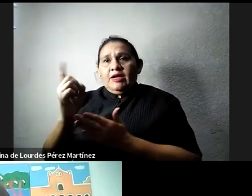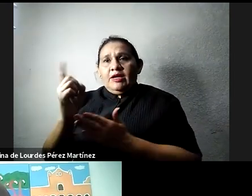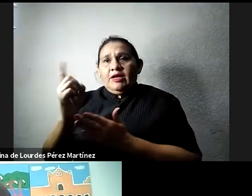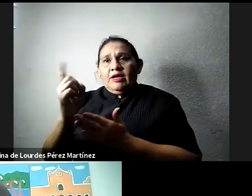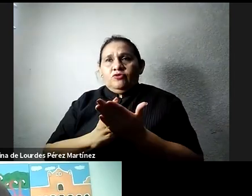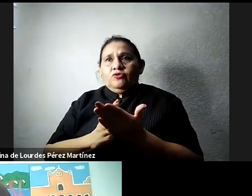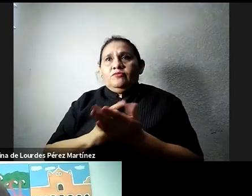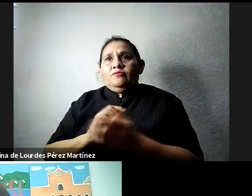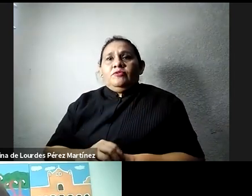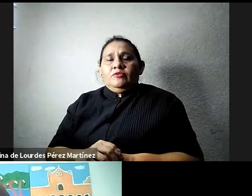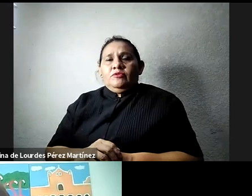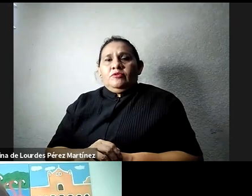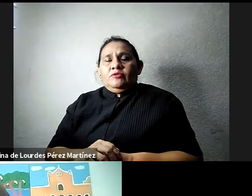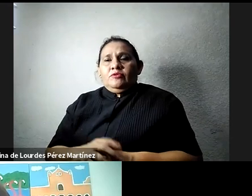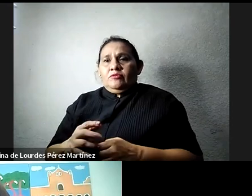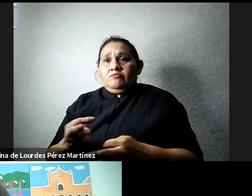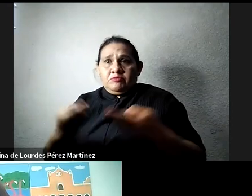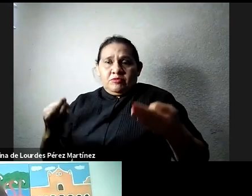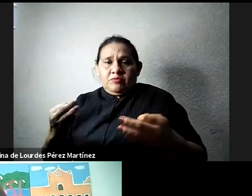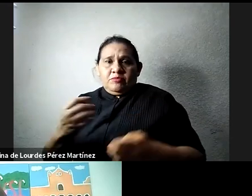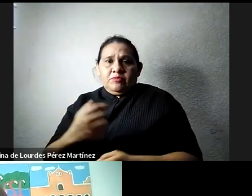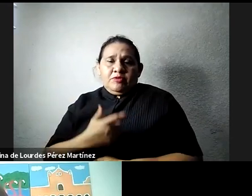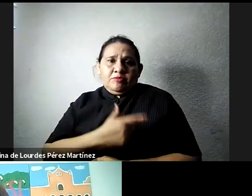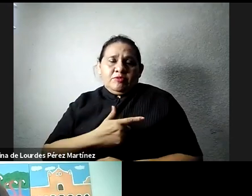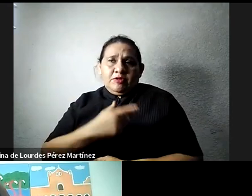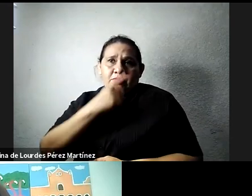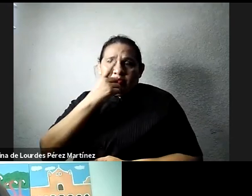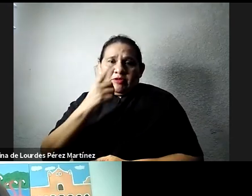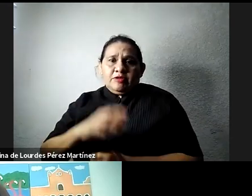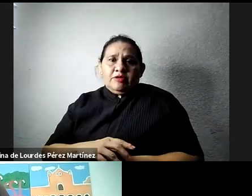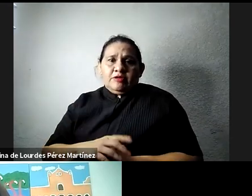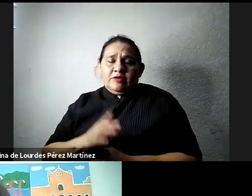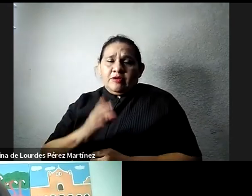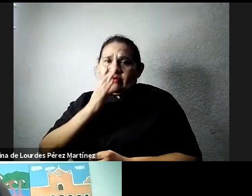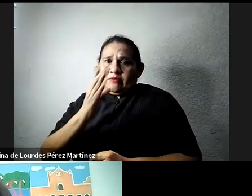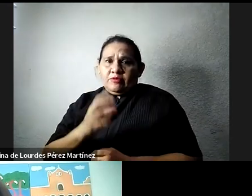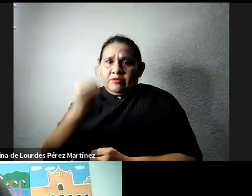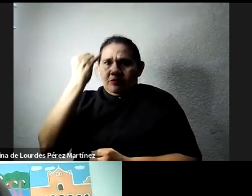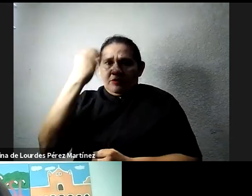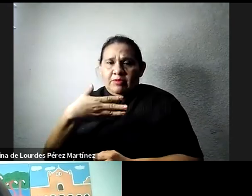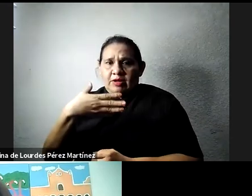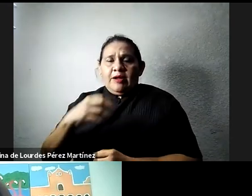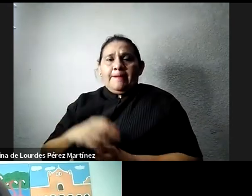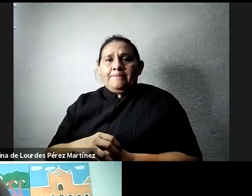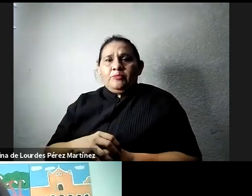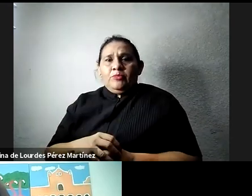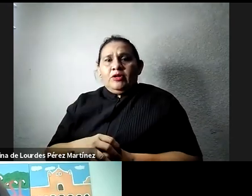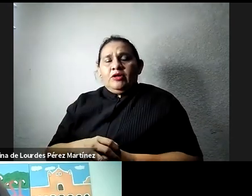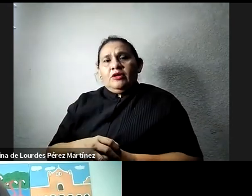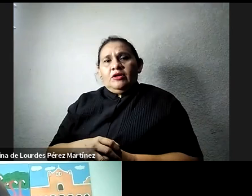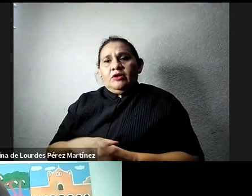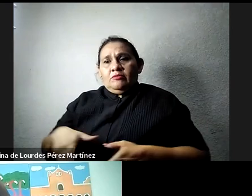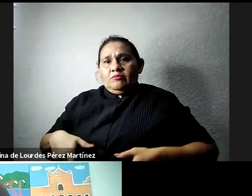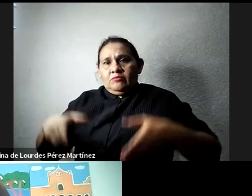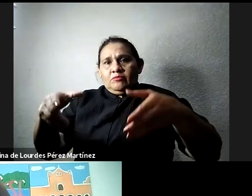Territorial, y nos dice que le gustaría hacer unos comentarios. Quiero comentar que la imagen de la ciclovía que utilizó la arquitecta